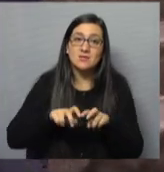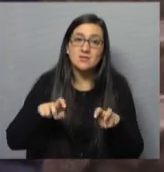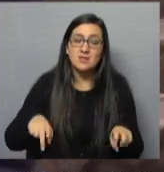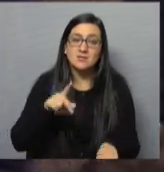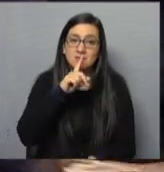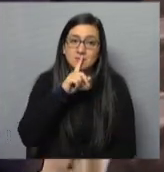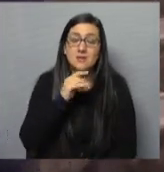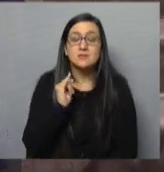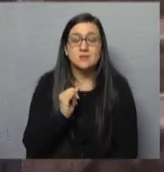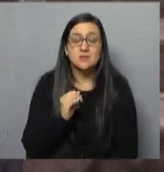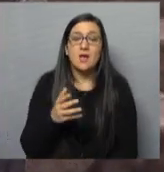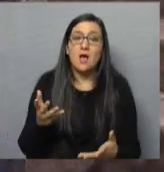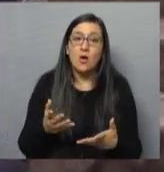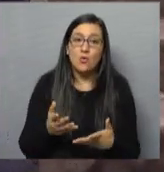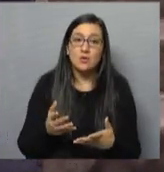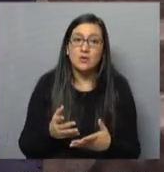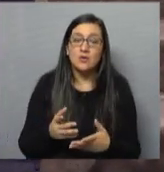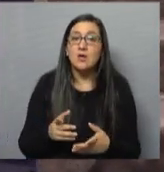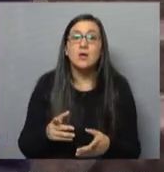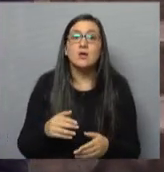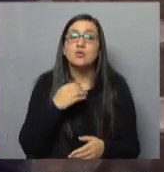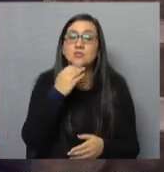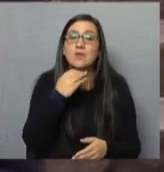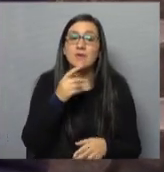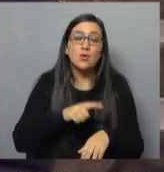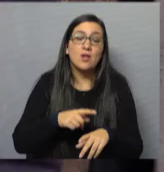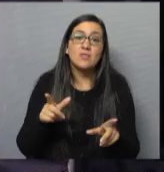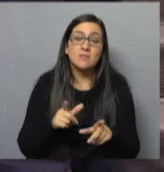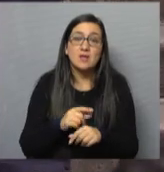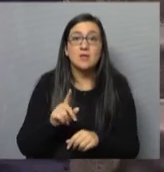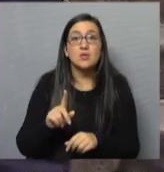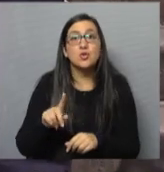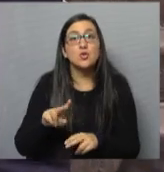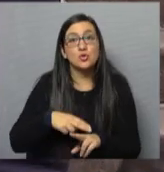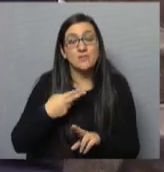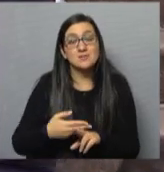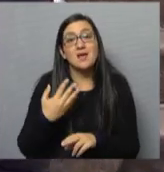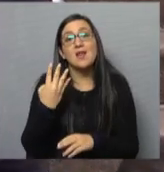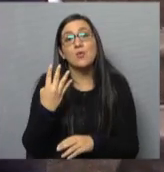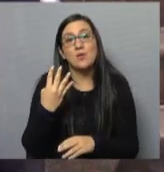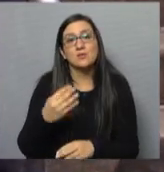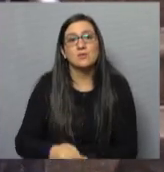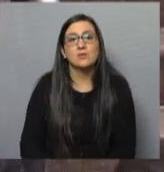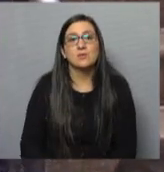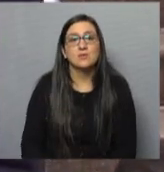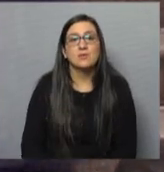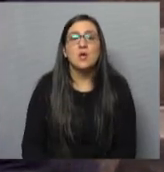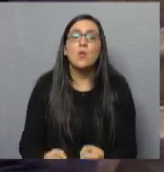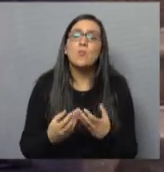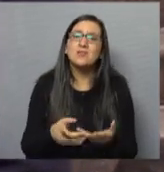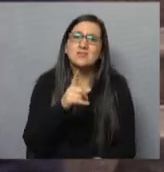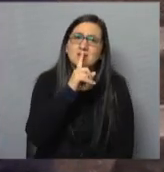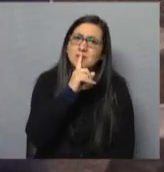va a realizar una hora que no tiene horario de finalización y otra en la tarde a las 4 de la tarde. ¿Por qué silenciosa? Y